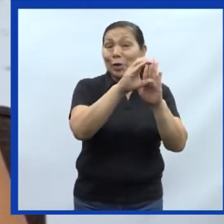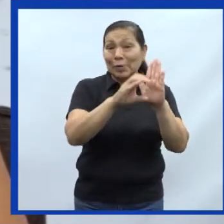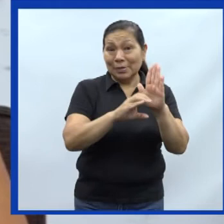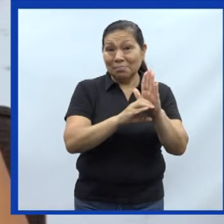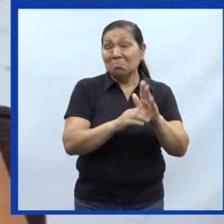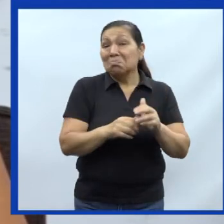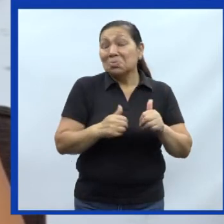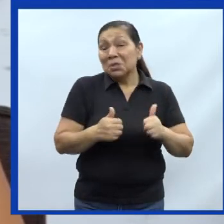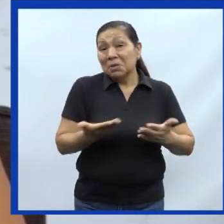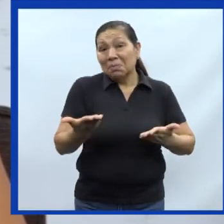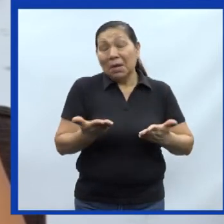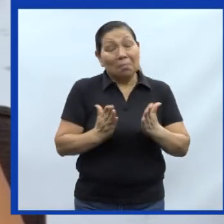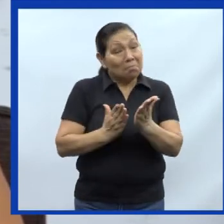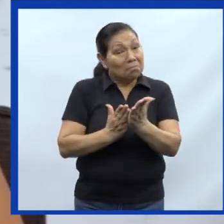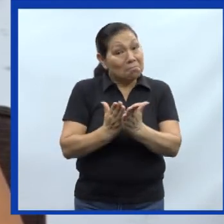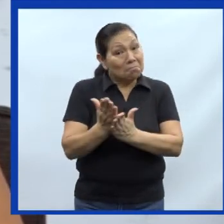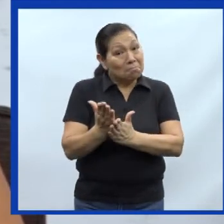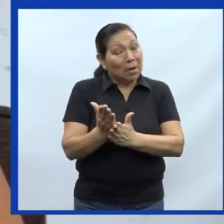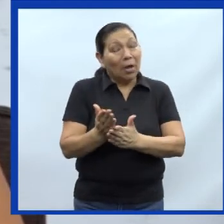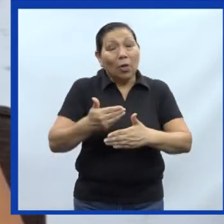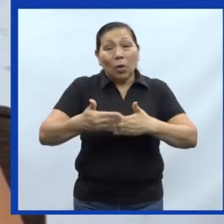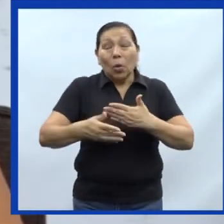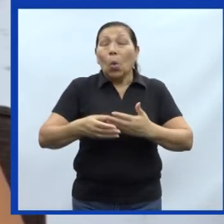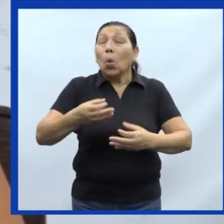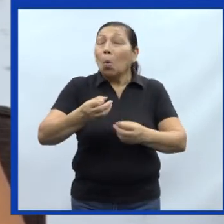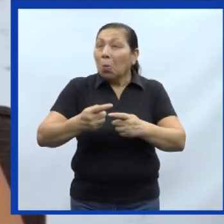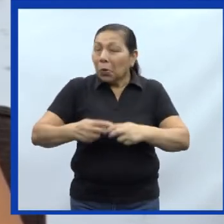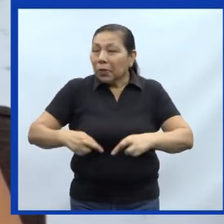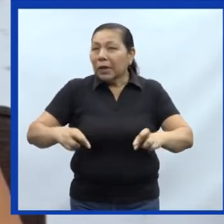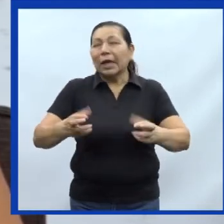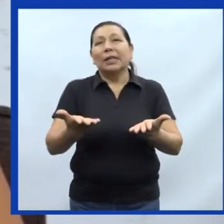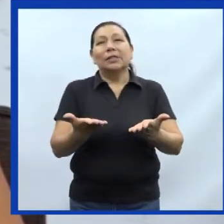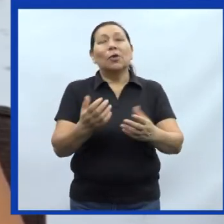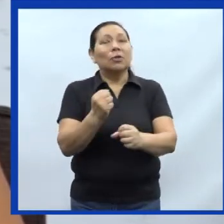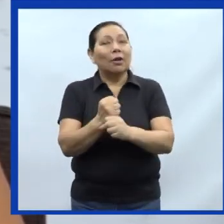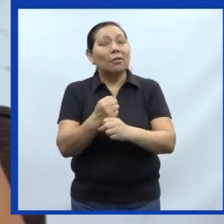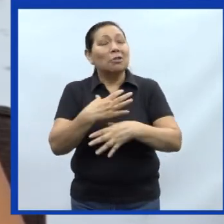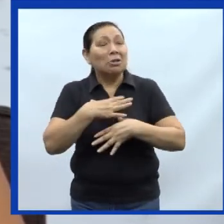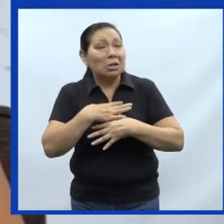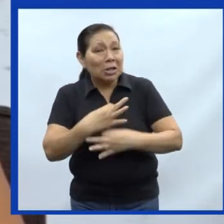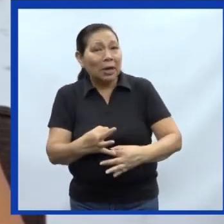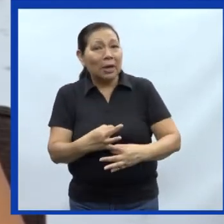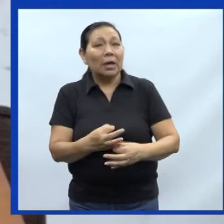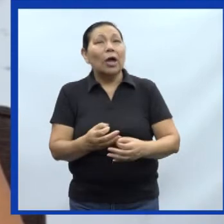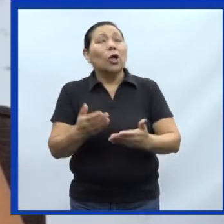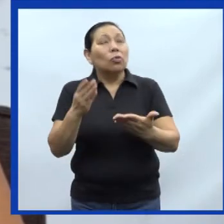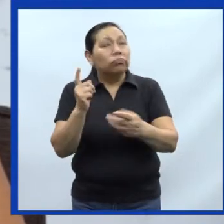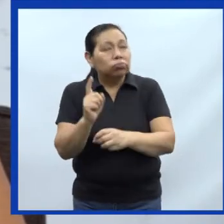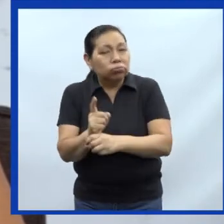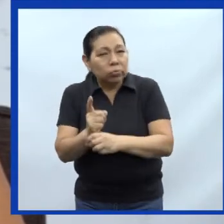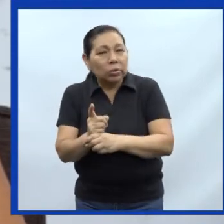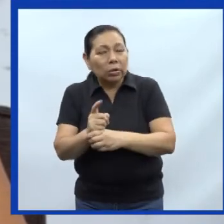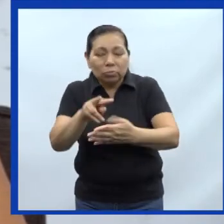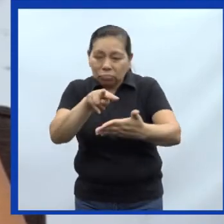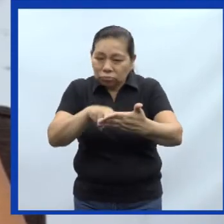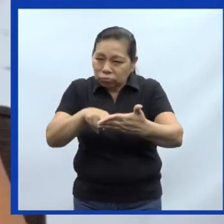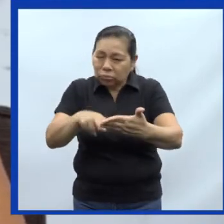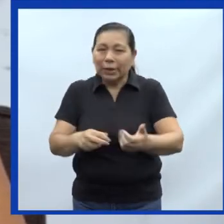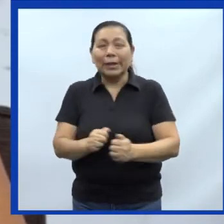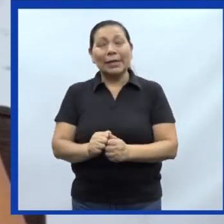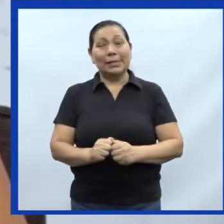si bien va marcando la pauta a través de su jurisprudencia, realiza una labor interesante de pedagogía a través de sus